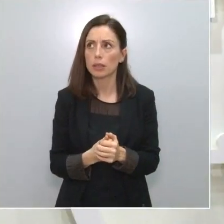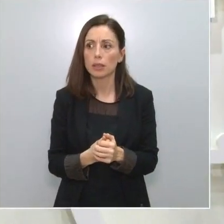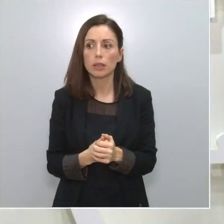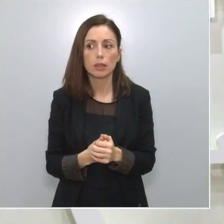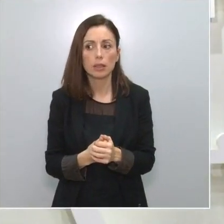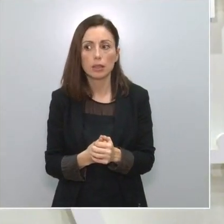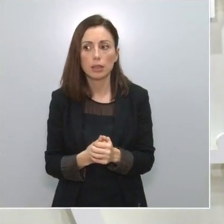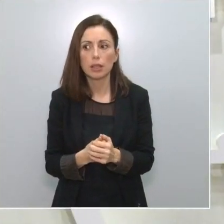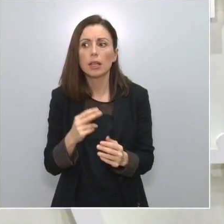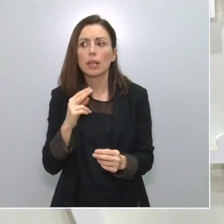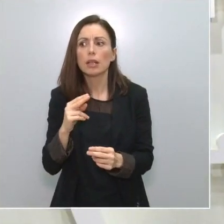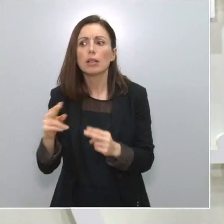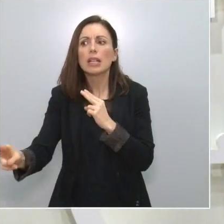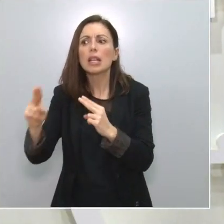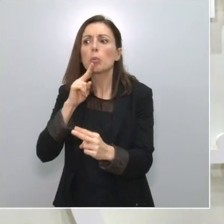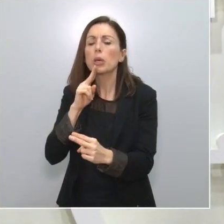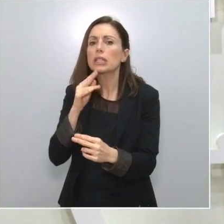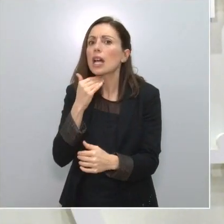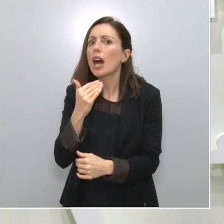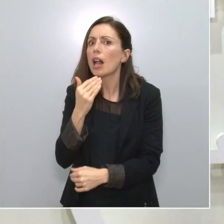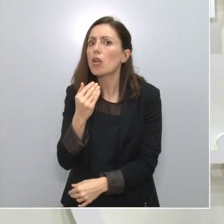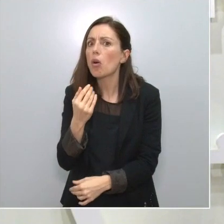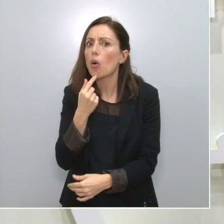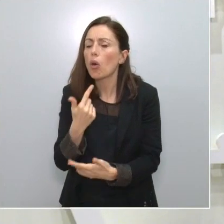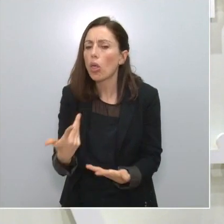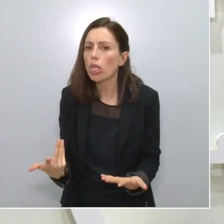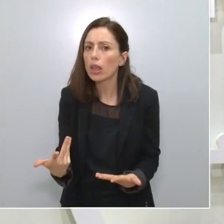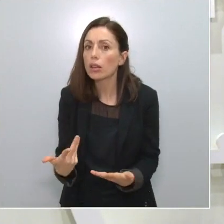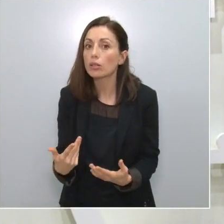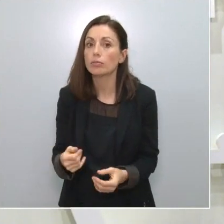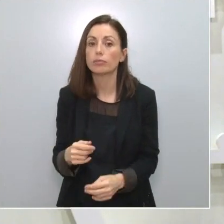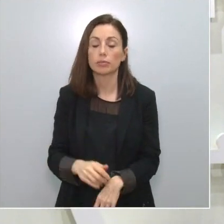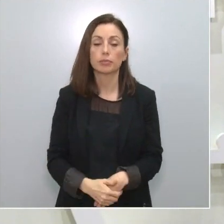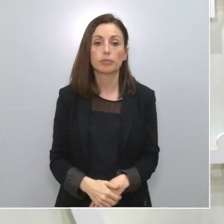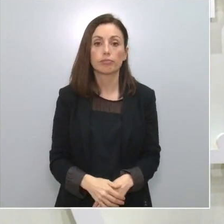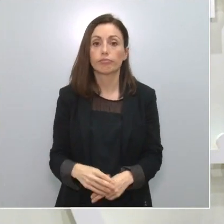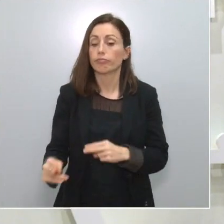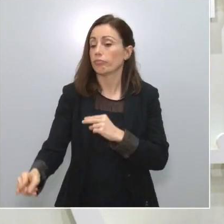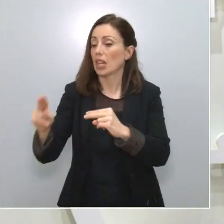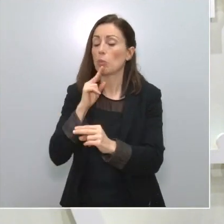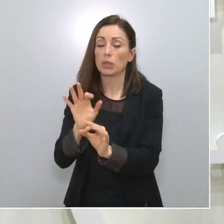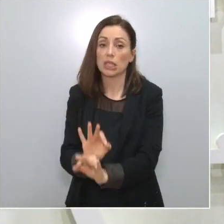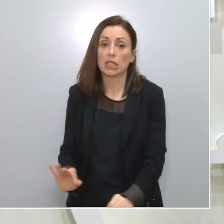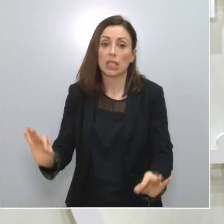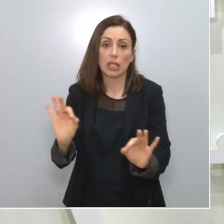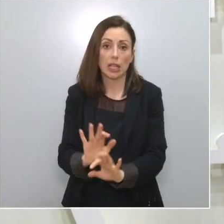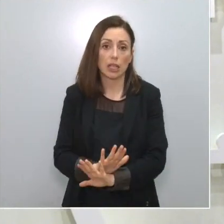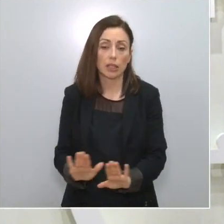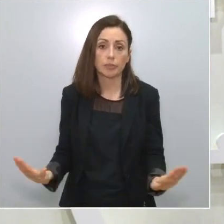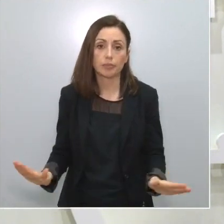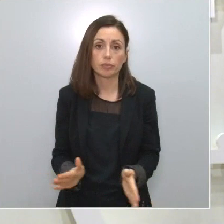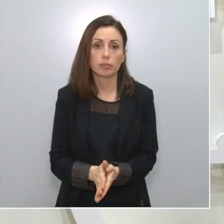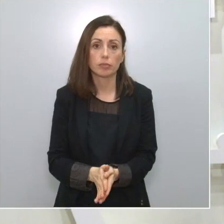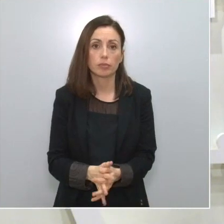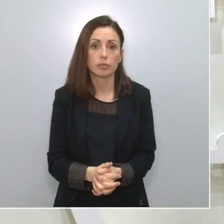¿Recibió alguna respuesta? No hubo respuesta. No hubo respuesta. Bueno, por la